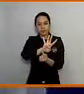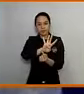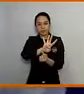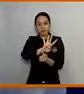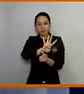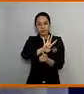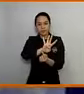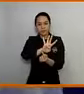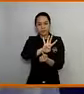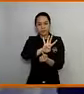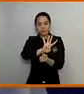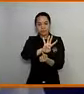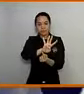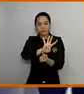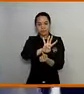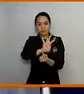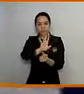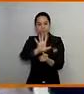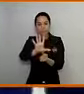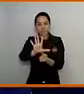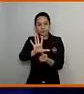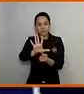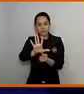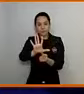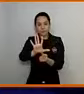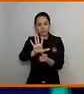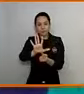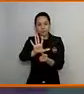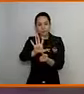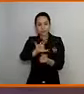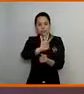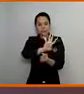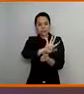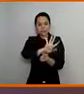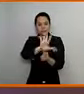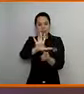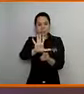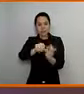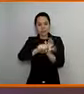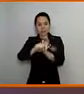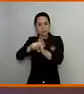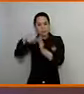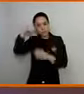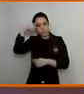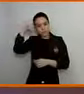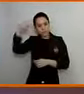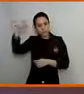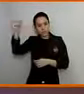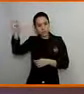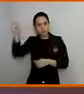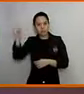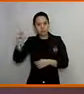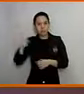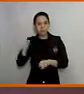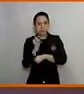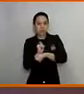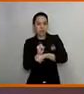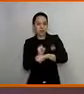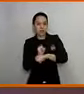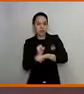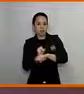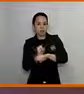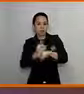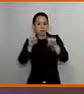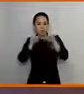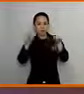Segundo dígito. 5. Número ganador para la diaria 45 con su signo de sueños Iglesia. En el cuadro del